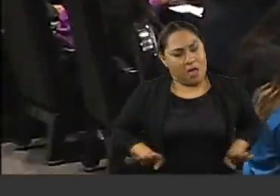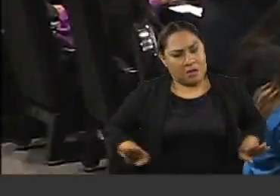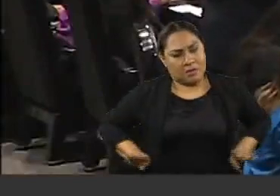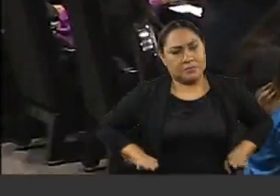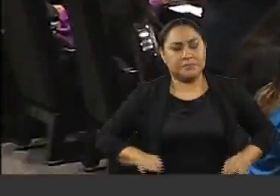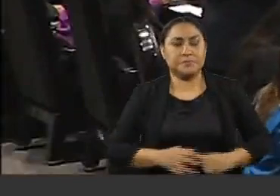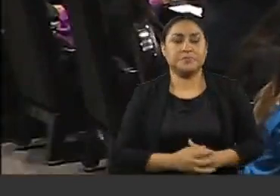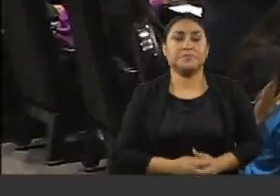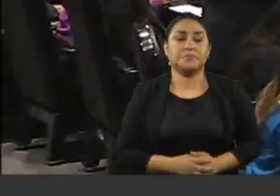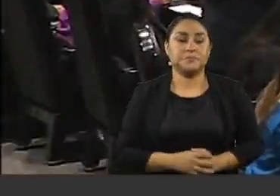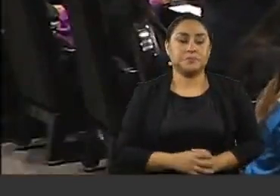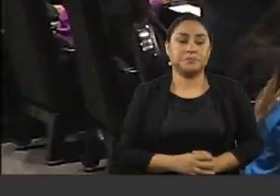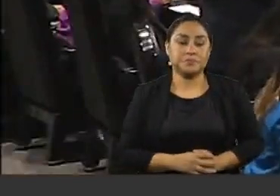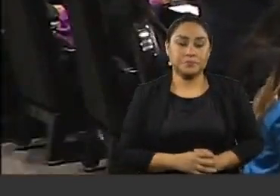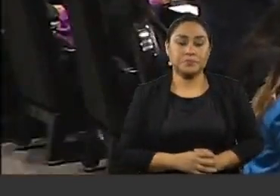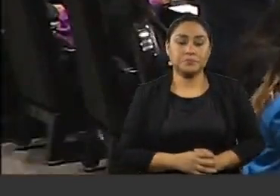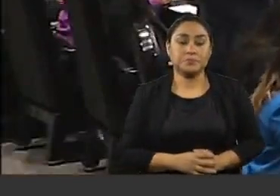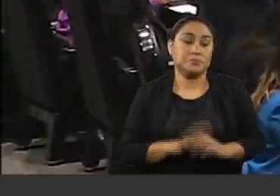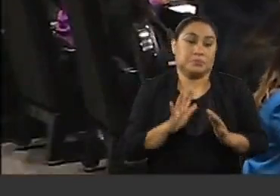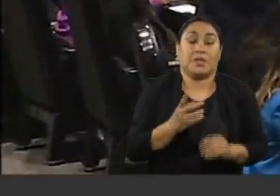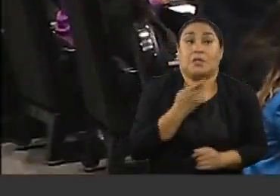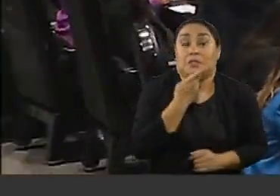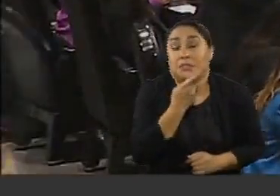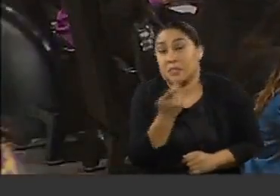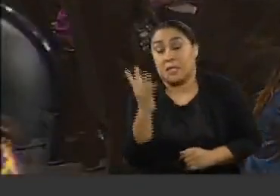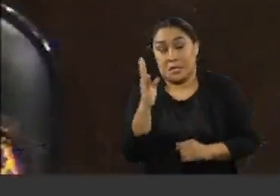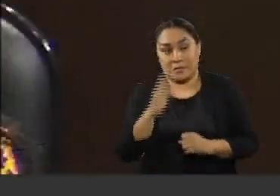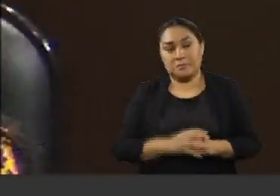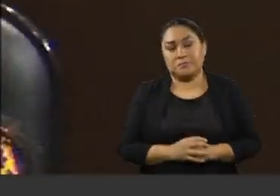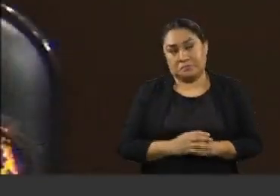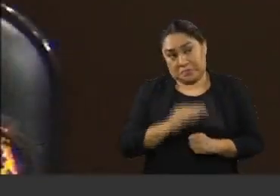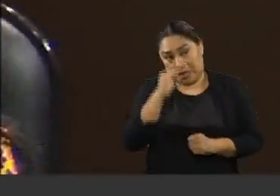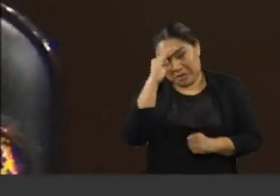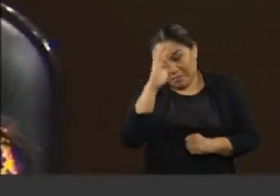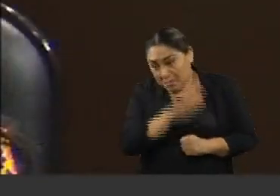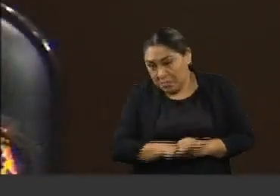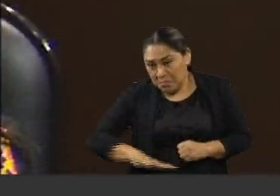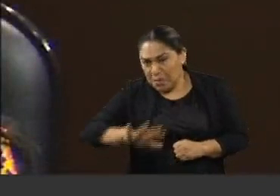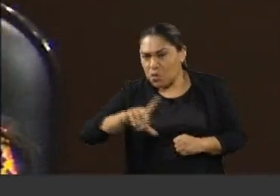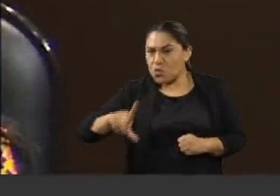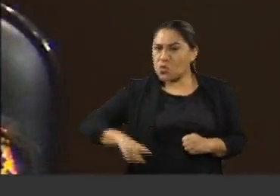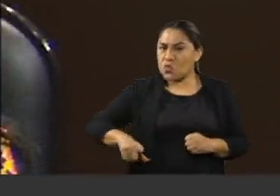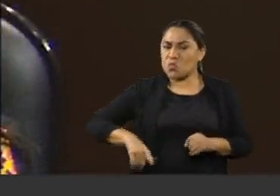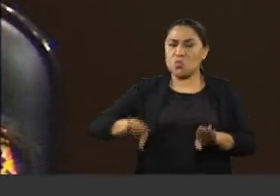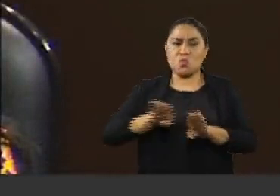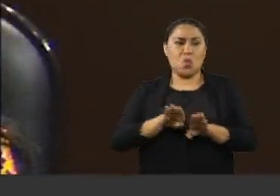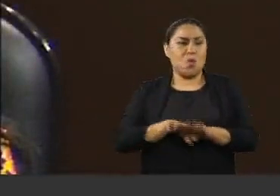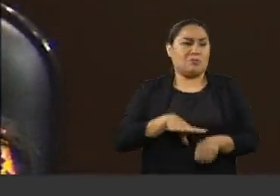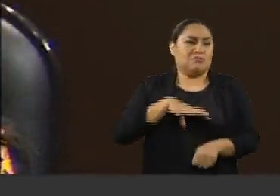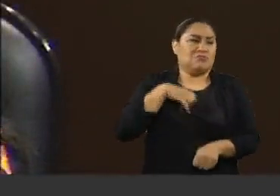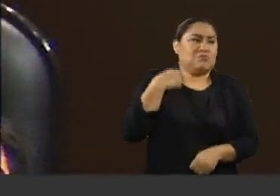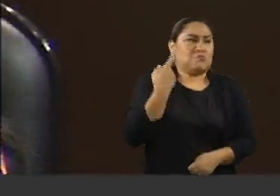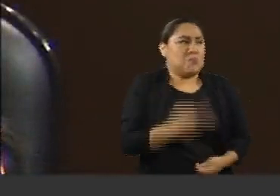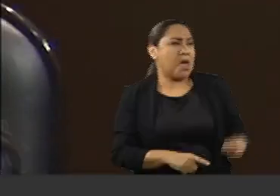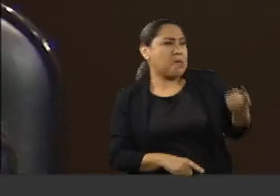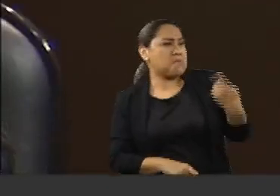Dicen que somos un gobierno dictatorial. Todos los días aquí